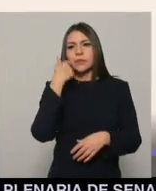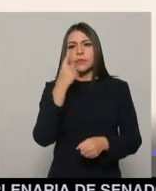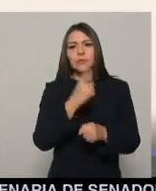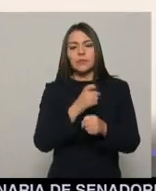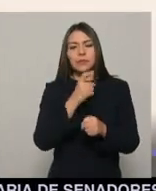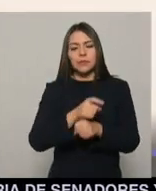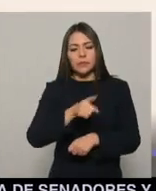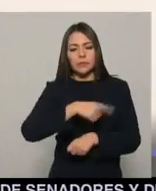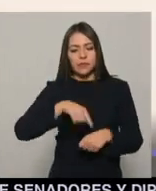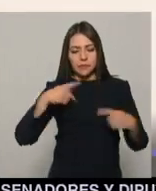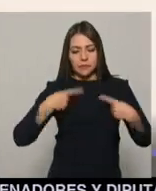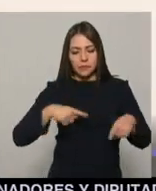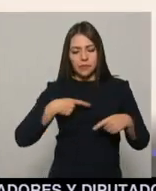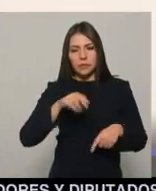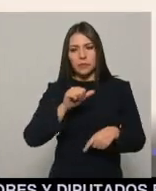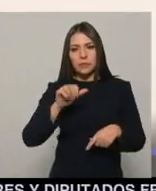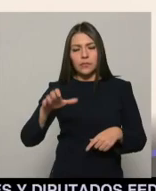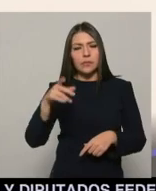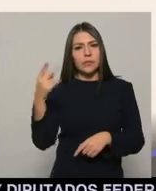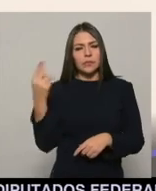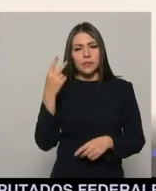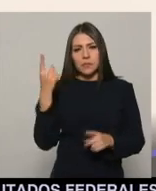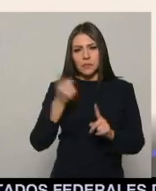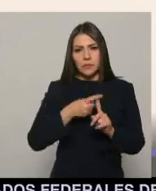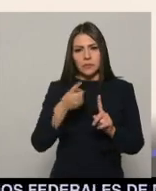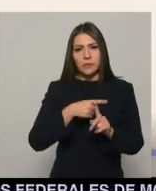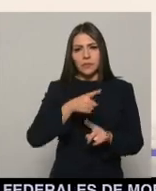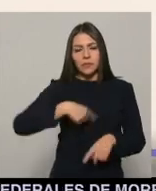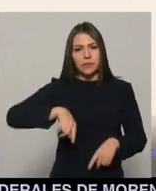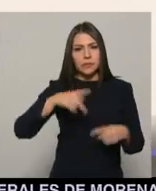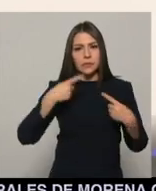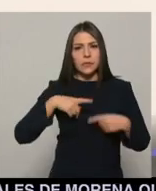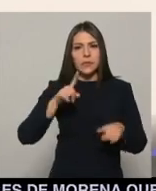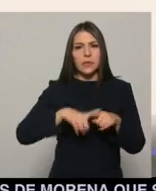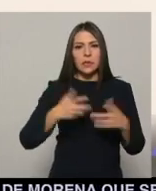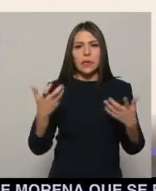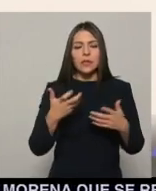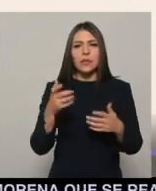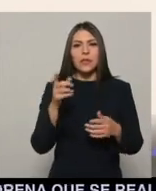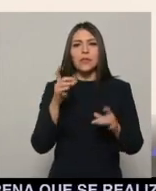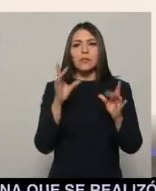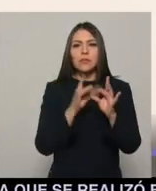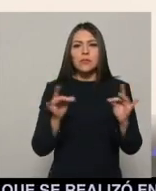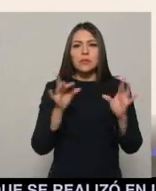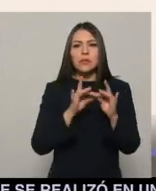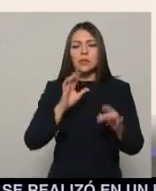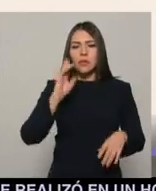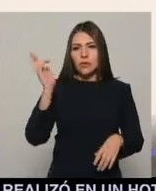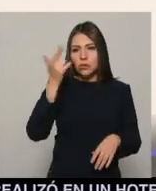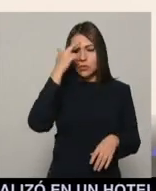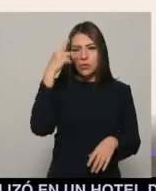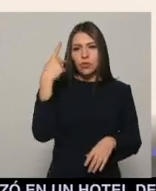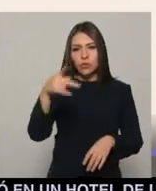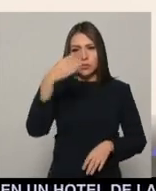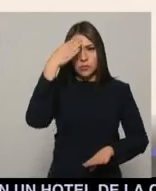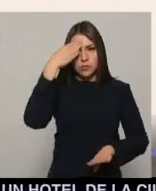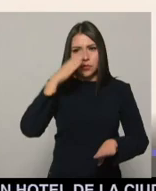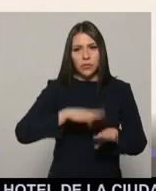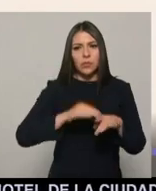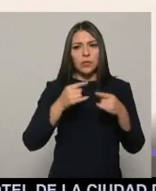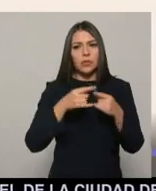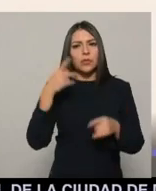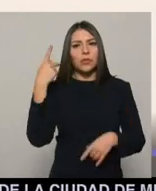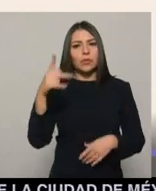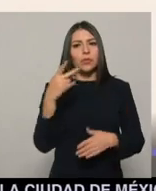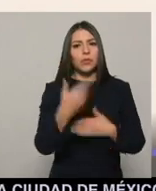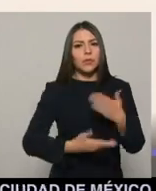civil. Tenemos la postura de que es momento de que la sociedad sea quien escriba su historia, quien escriba su memoria. Entonces, es una propuesta